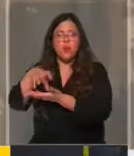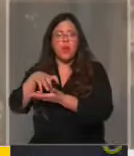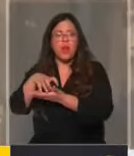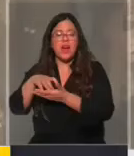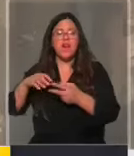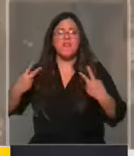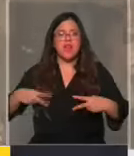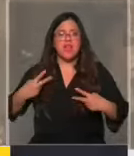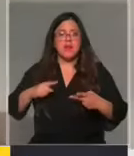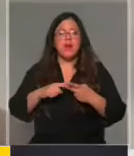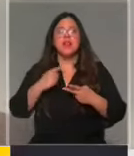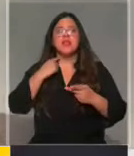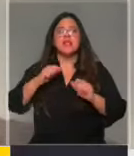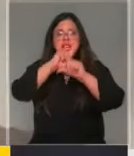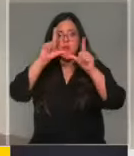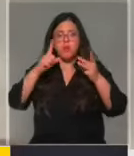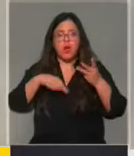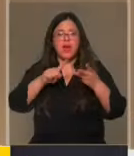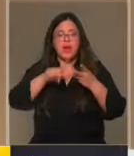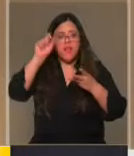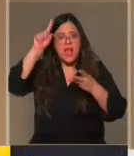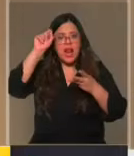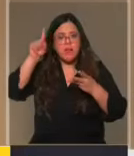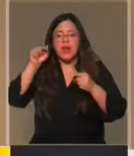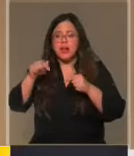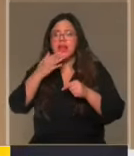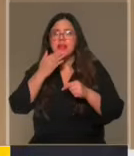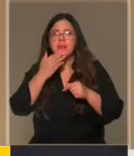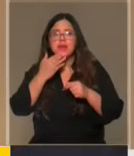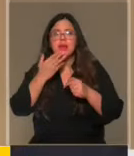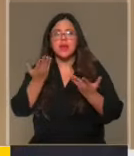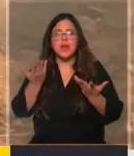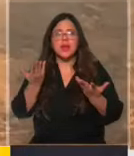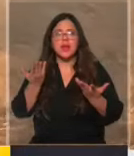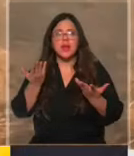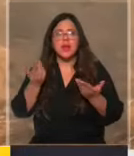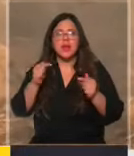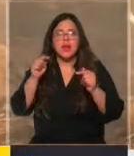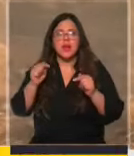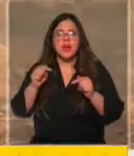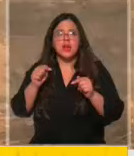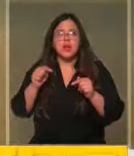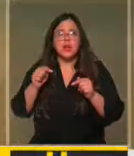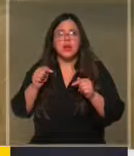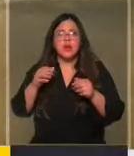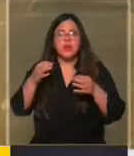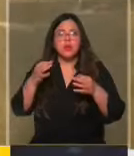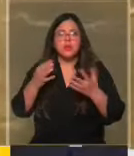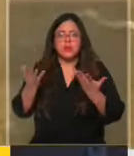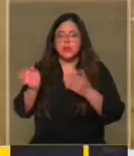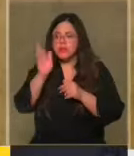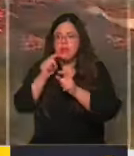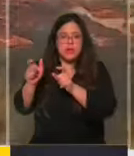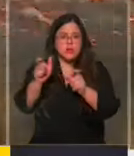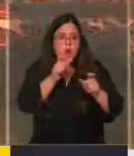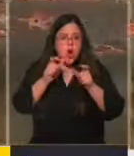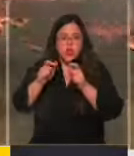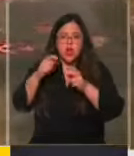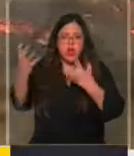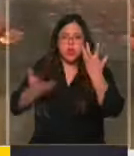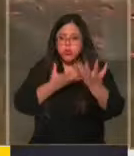del Mar, Quilpué y Villa Alemana, donde se comienzan incluso a recriminar de que finalmente se había escapado de las manos esta situación que ellos